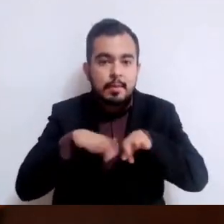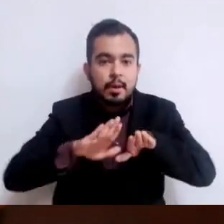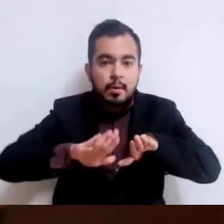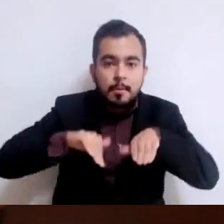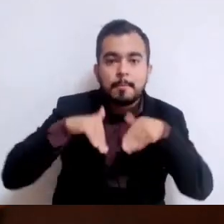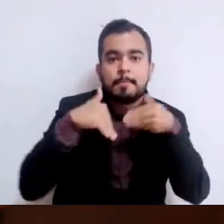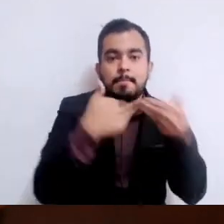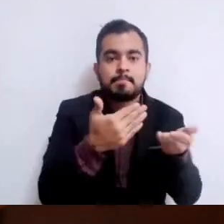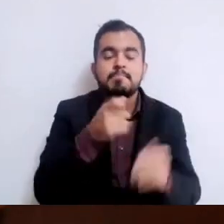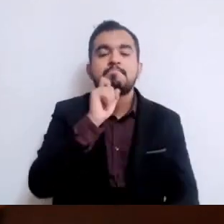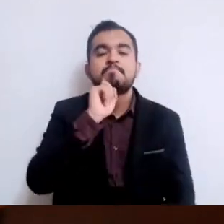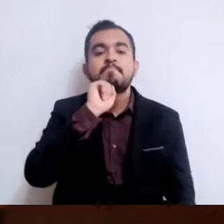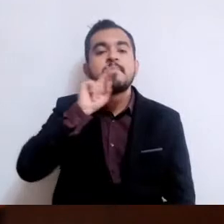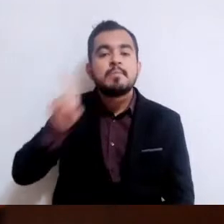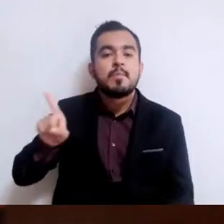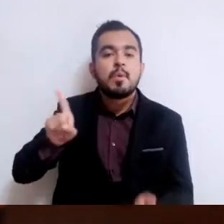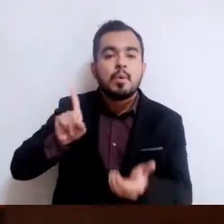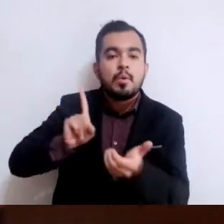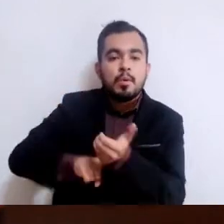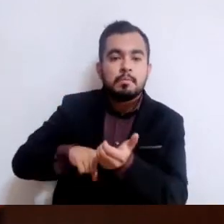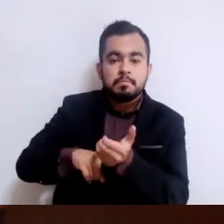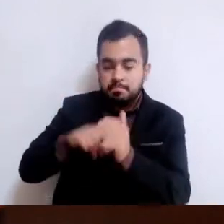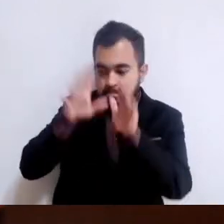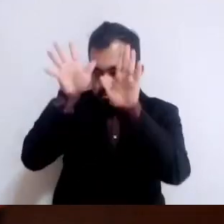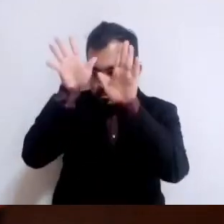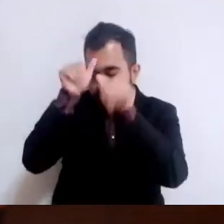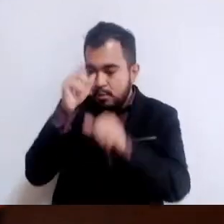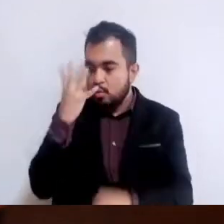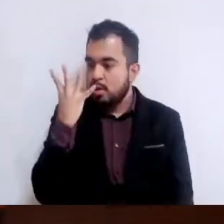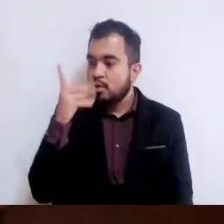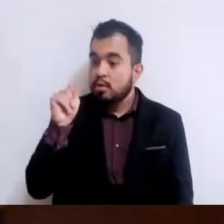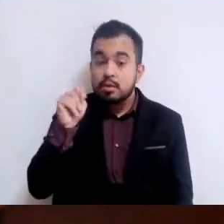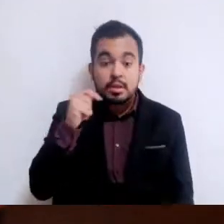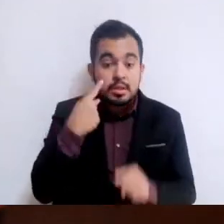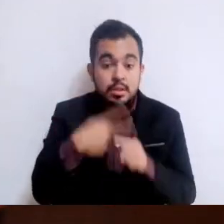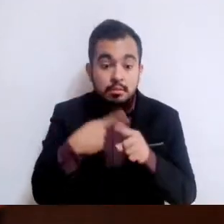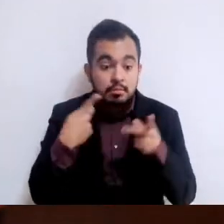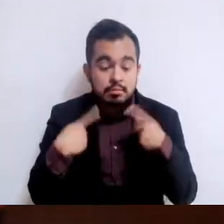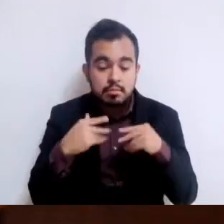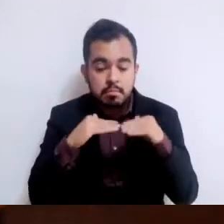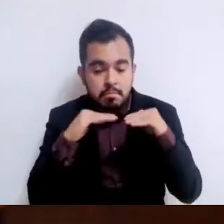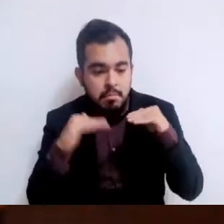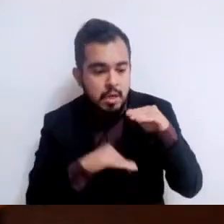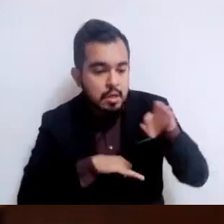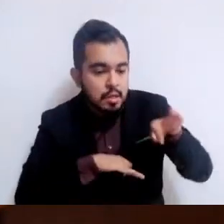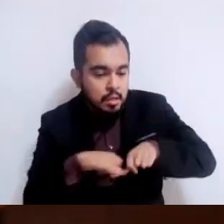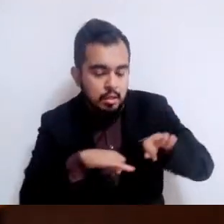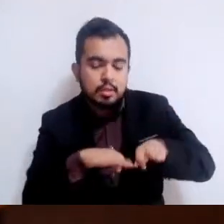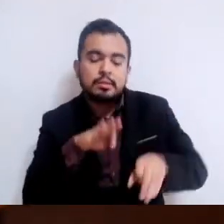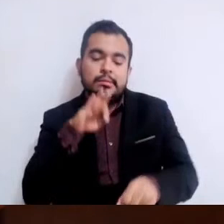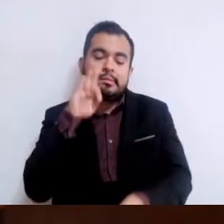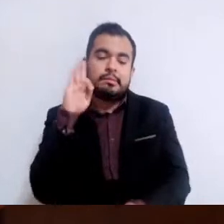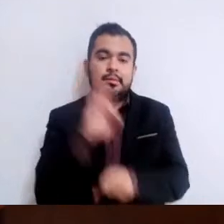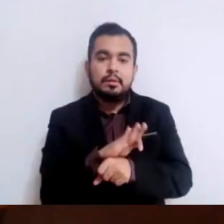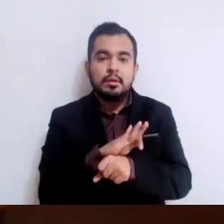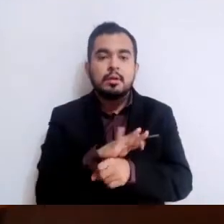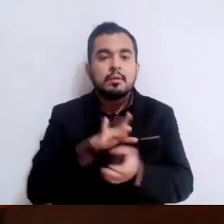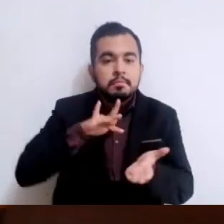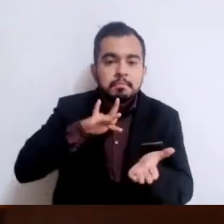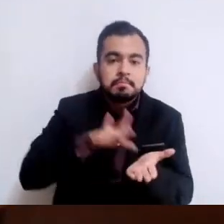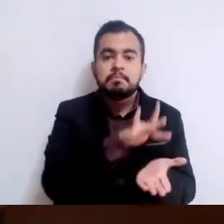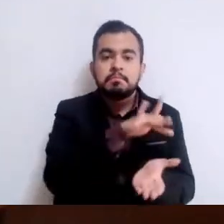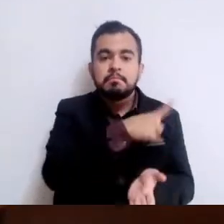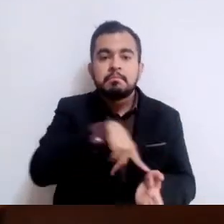que nos marca la 4T, de ponerse del lado de quienes menos tienen, la clase trabajadora, y extender la mano a quien se queda